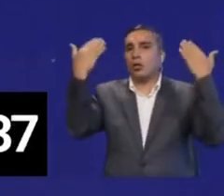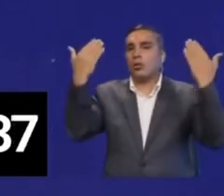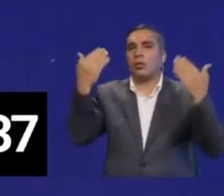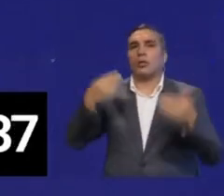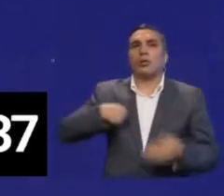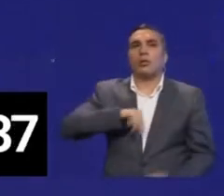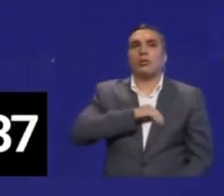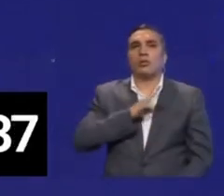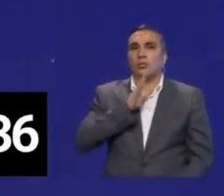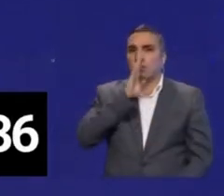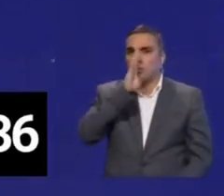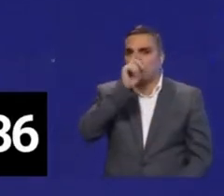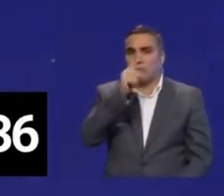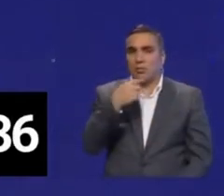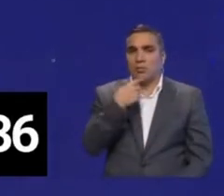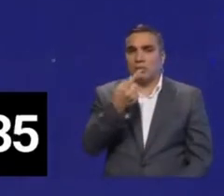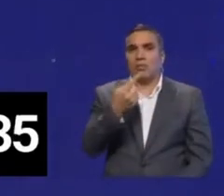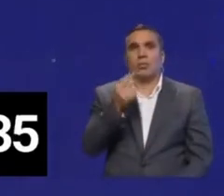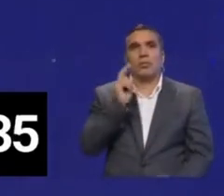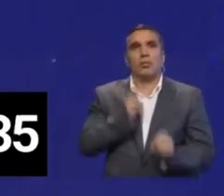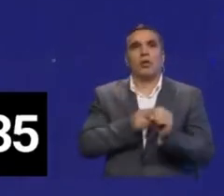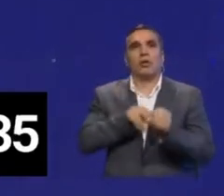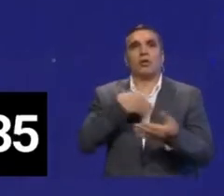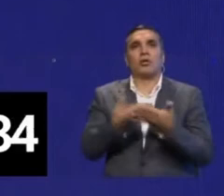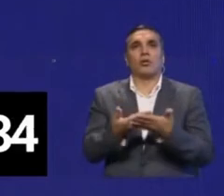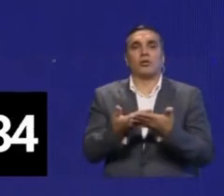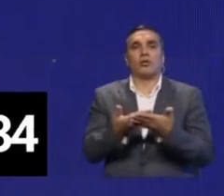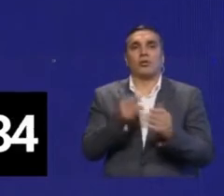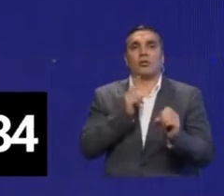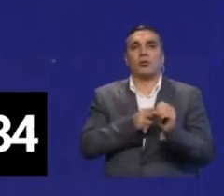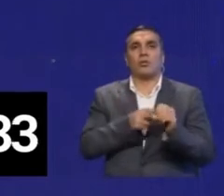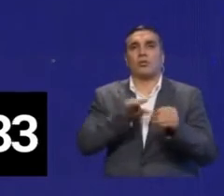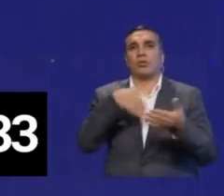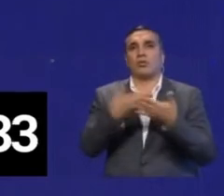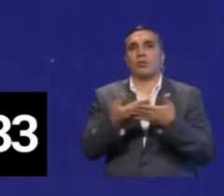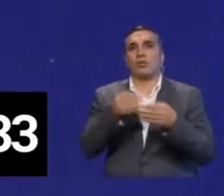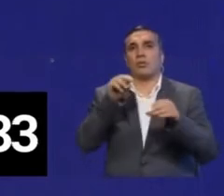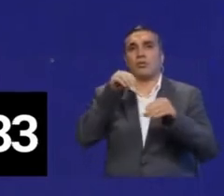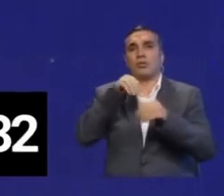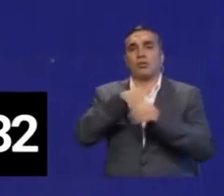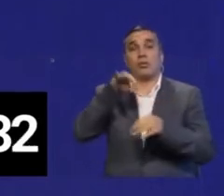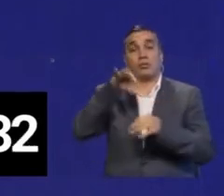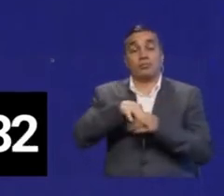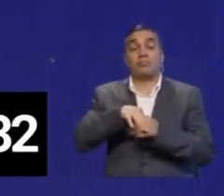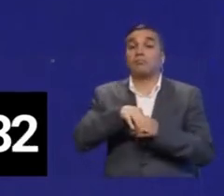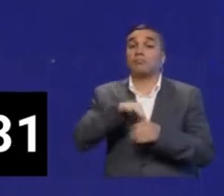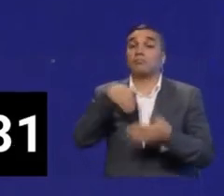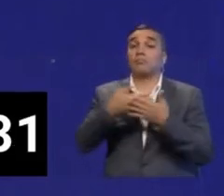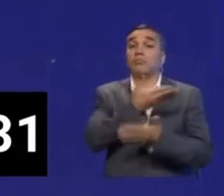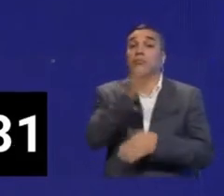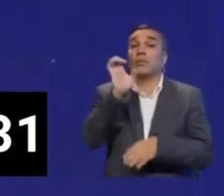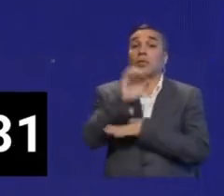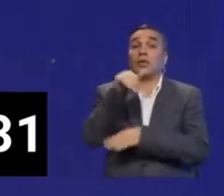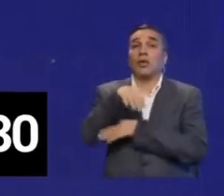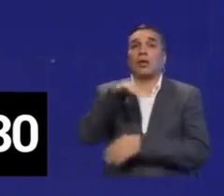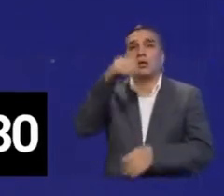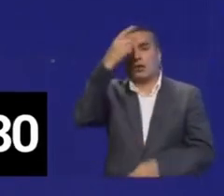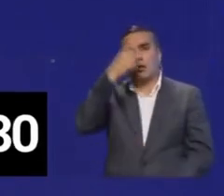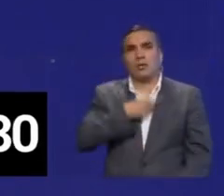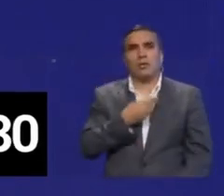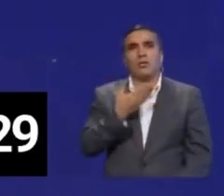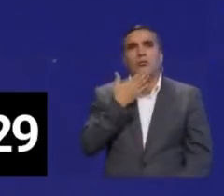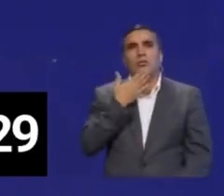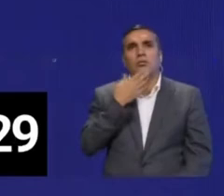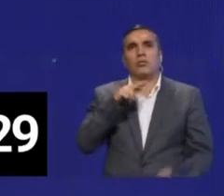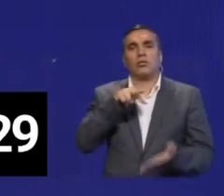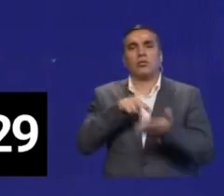hemos siempre dicho que participen todos en la contienda electoral y que sea el pueblo ecuatoriano el que decida. ¿Cómo cerrar la